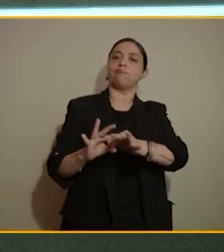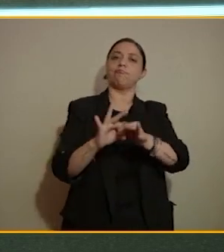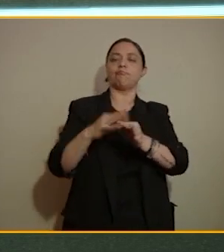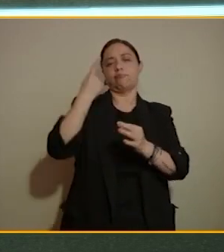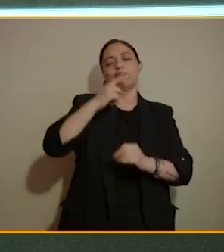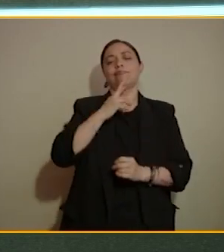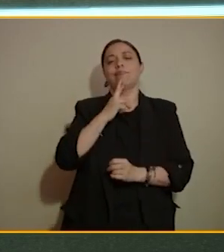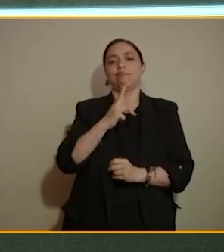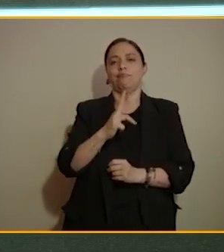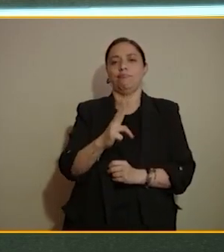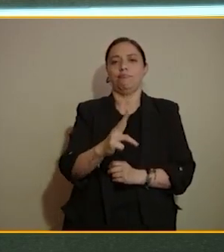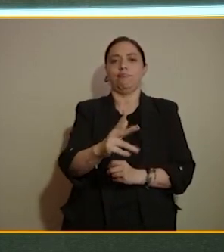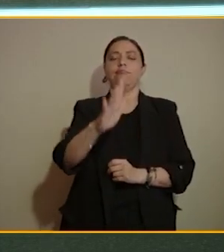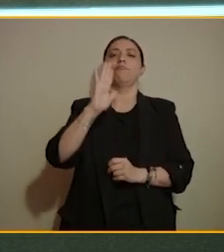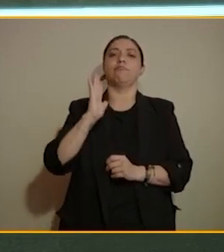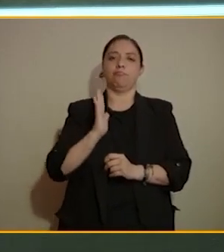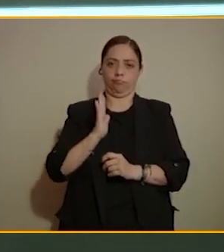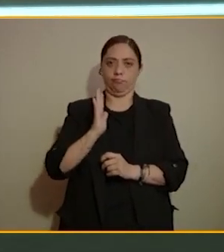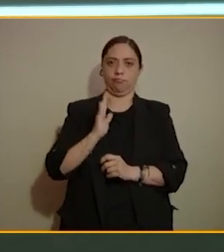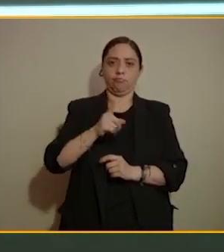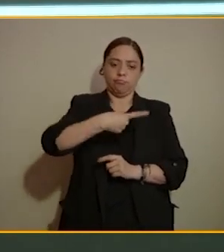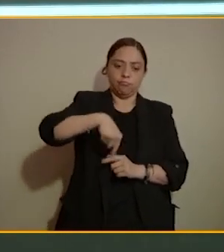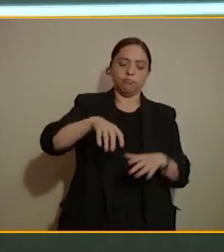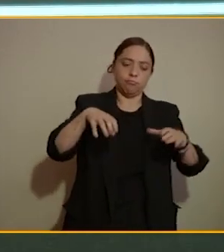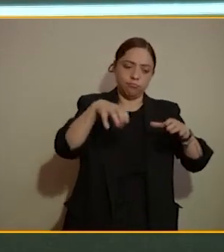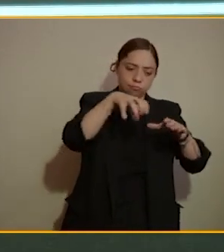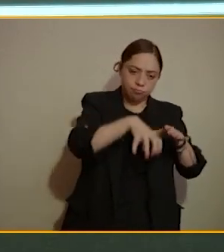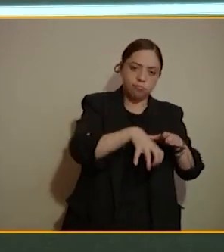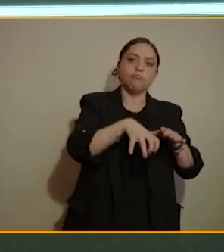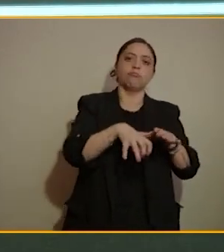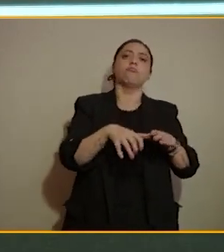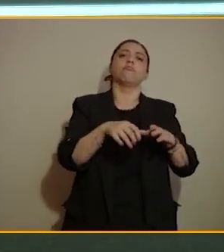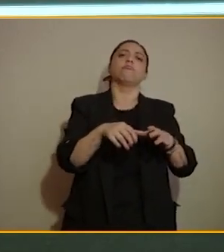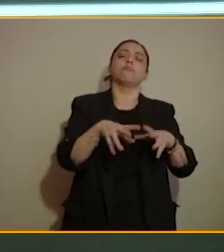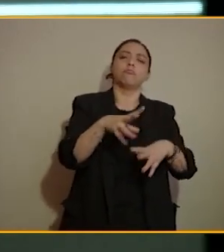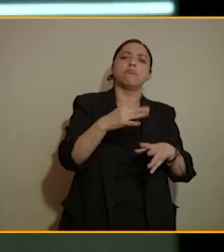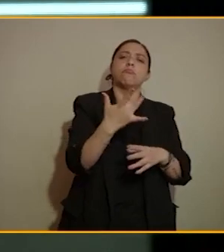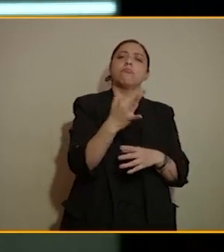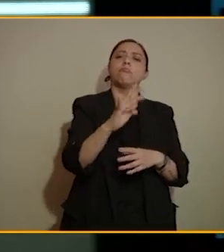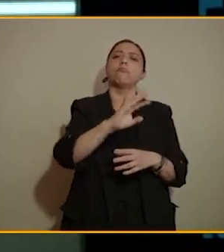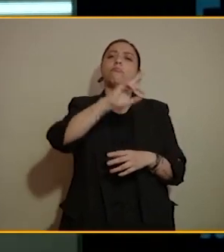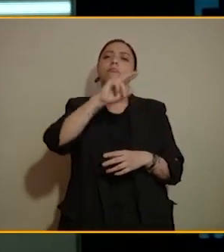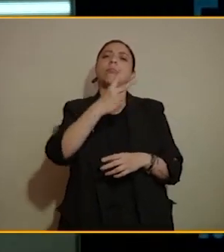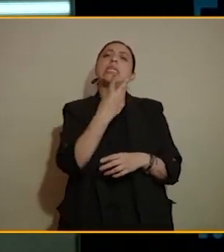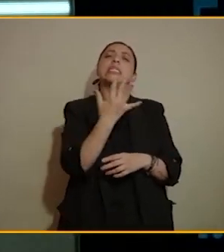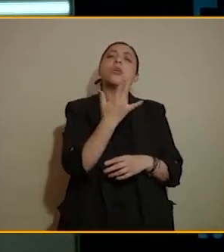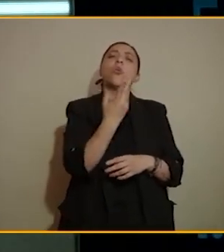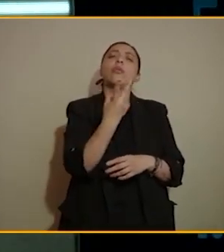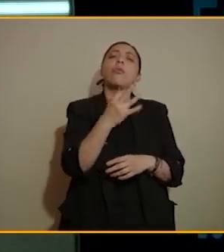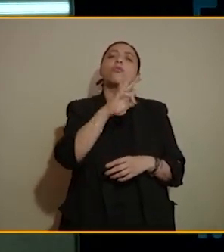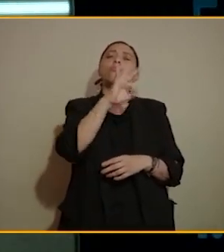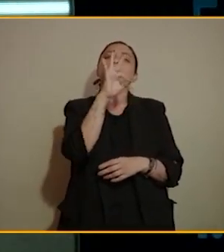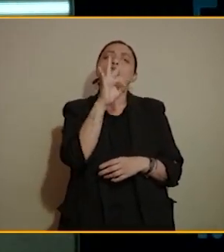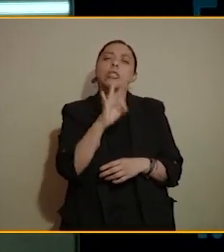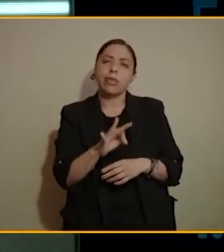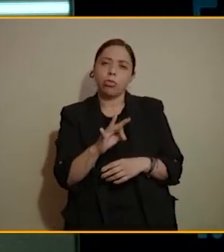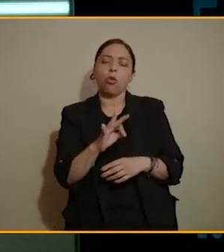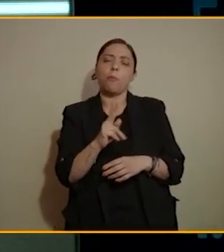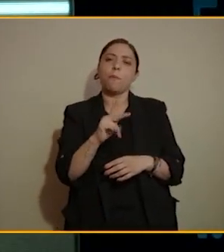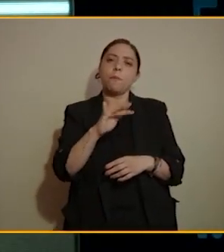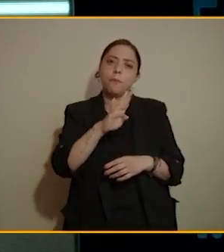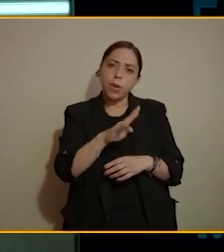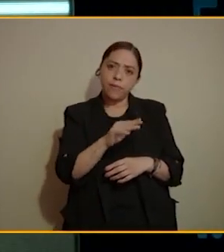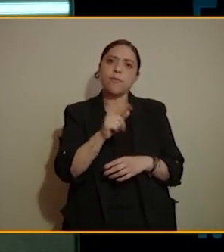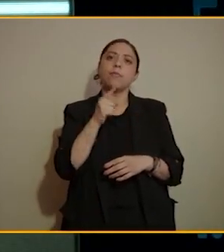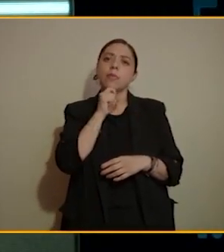nos convirtamos en ese sector productivo que no solo tribute al 52% del PIB, sino que podamos crecer como país